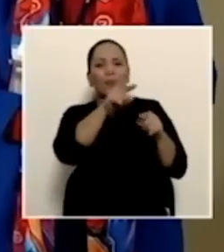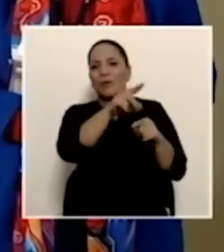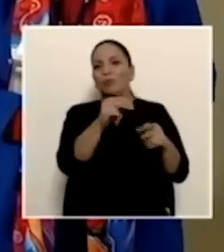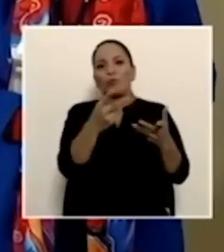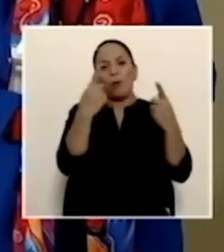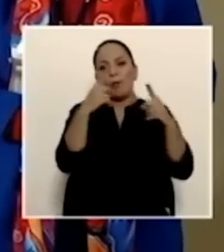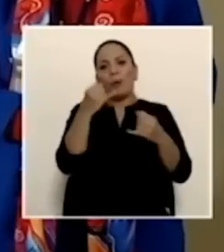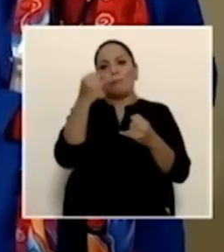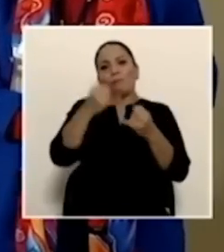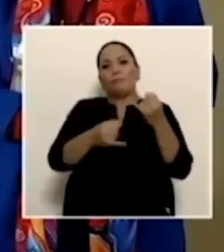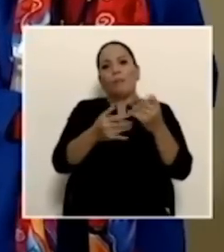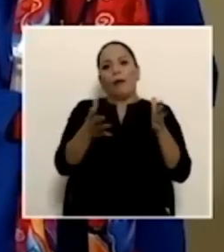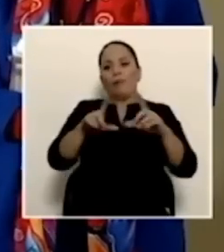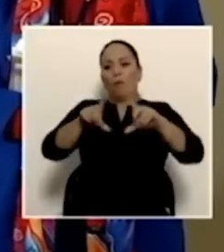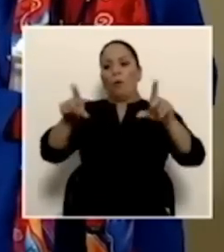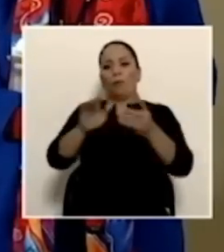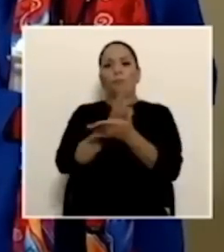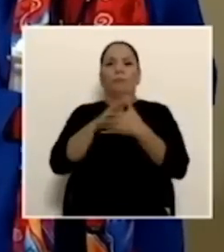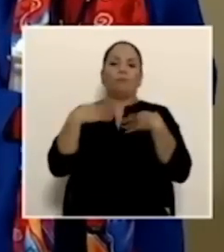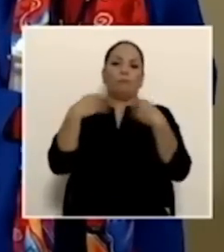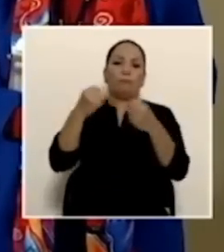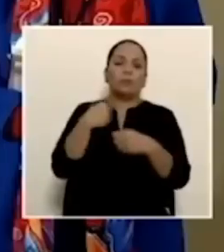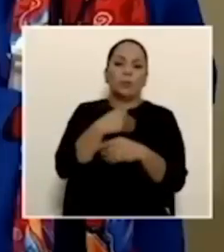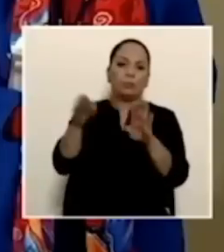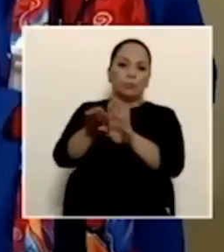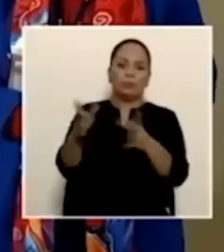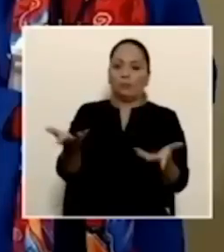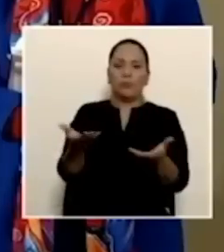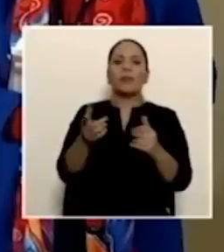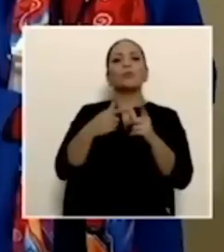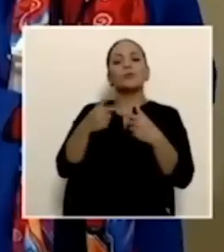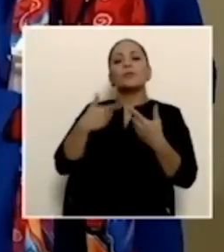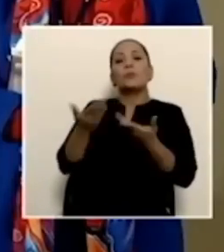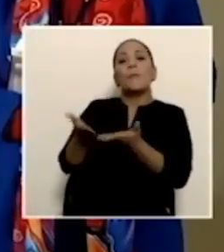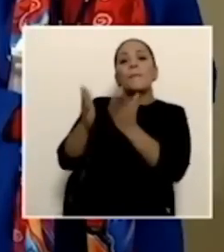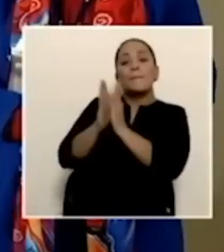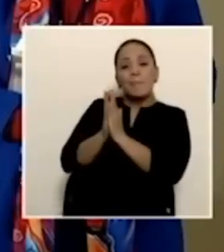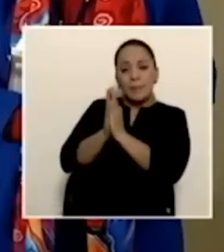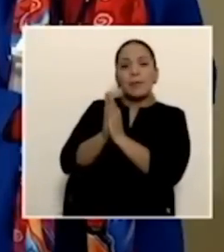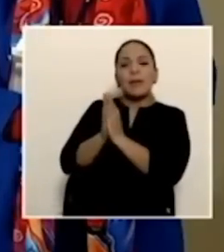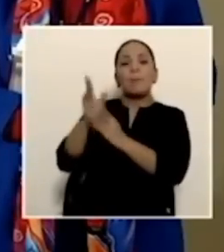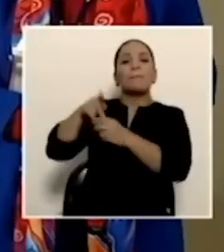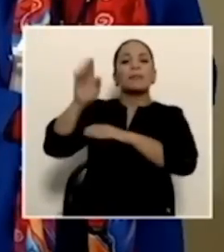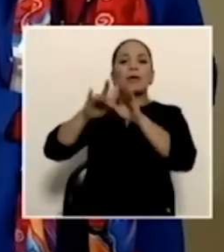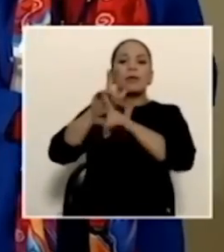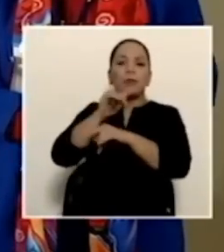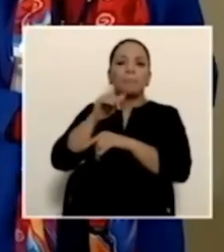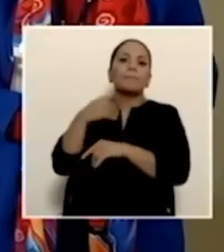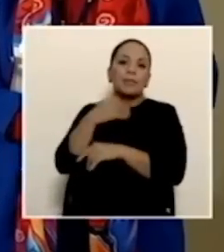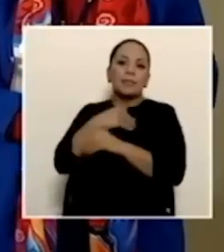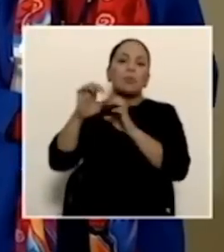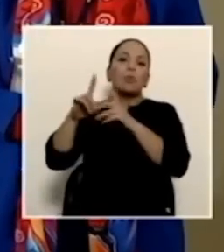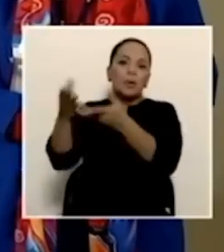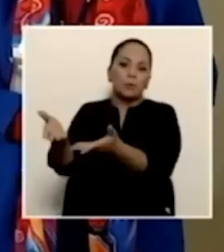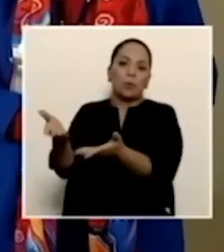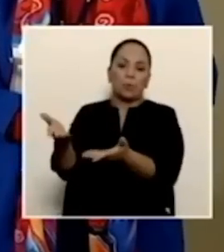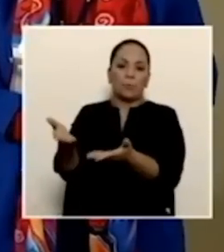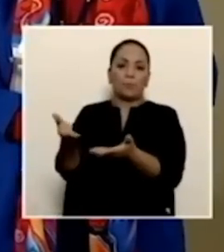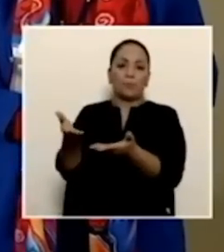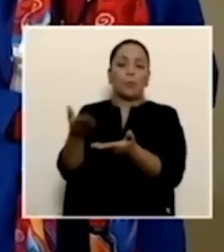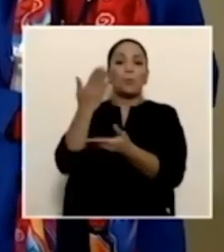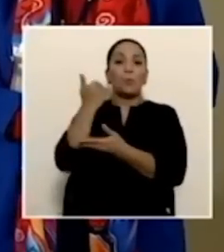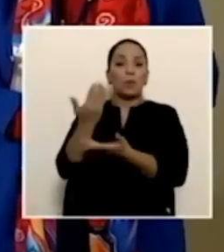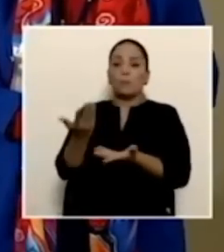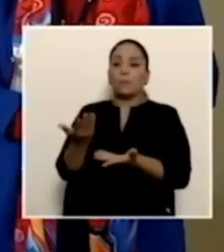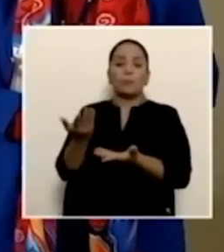órdenes sanitarias. Así que tuve que pedirle la intervención a la ministra de Educación, porque nosotras